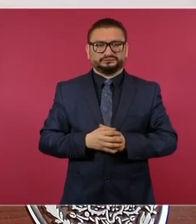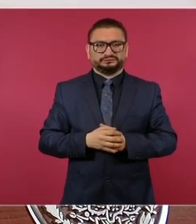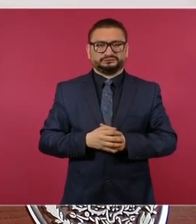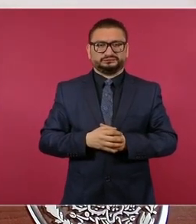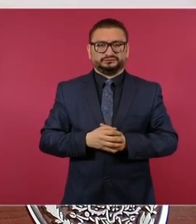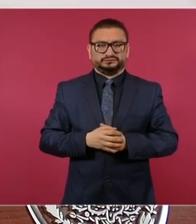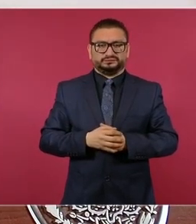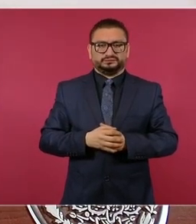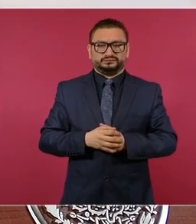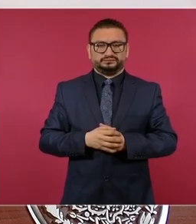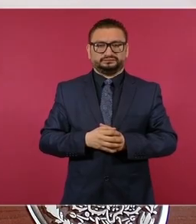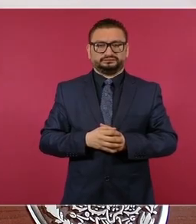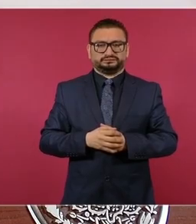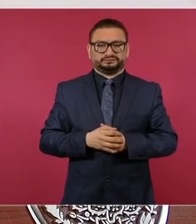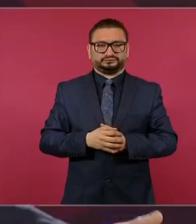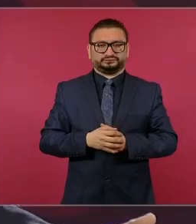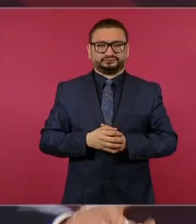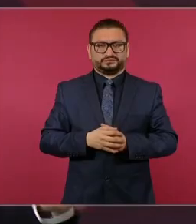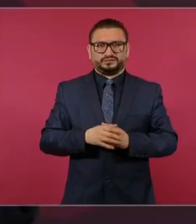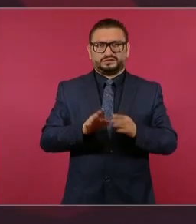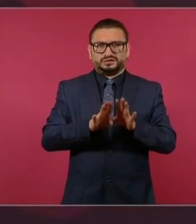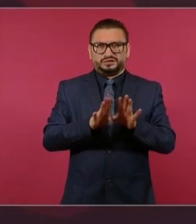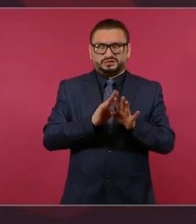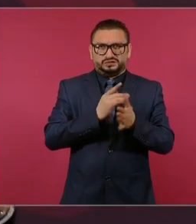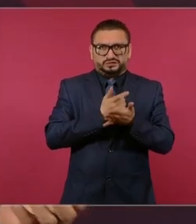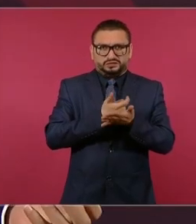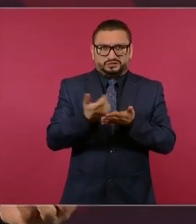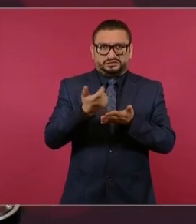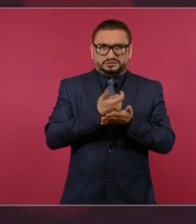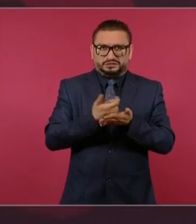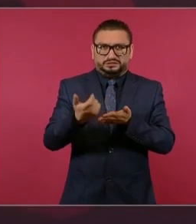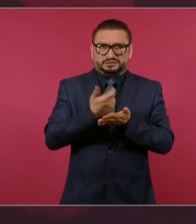se va a tener un ingreso